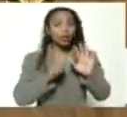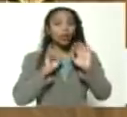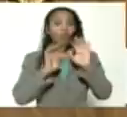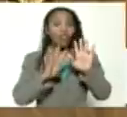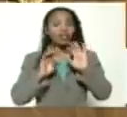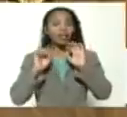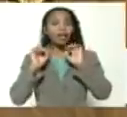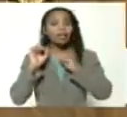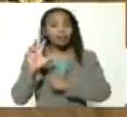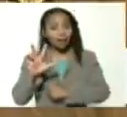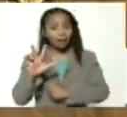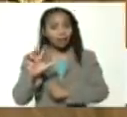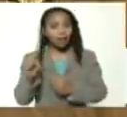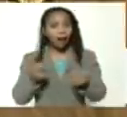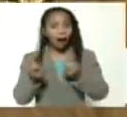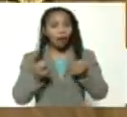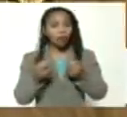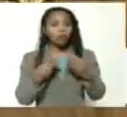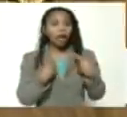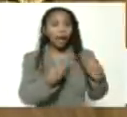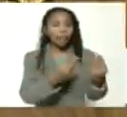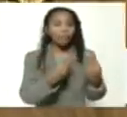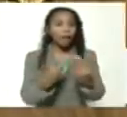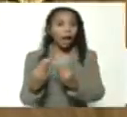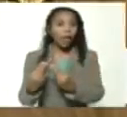16.693 vehículos y se han entregado